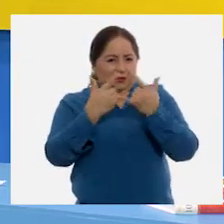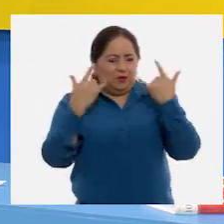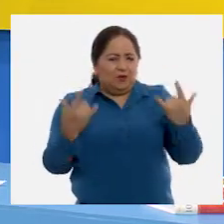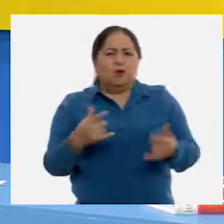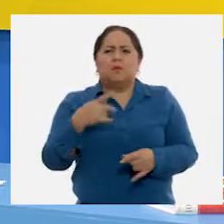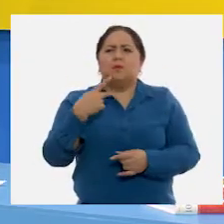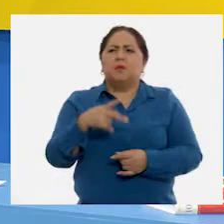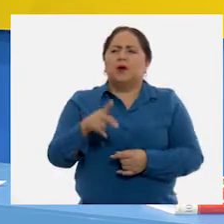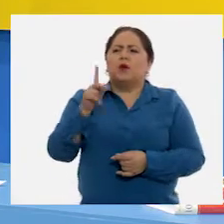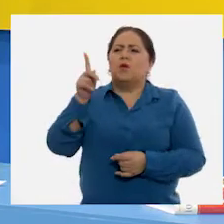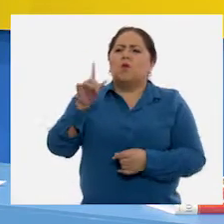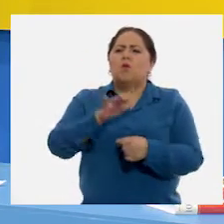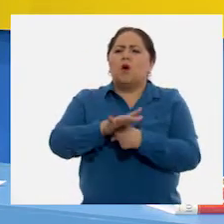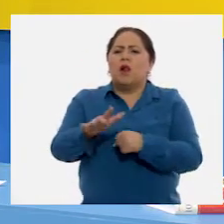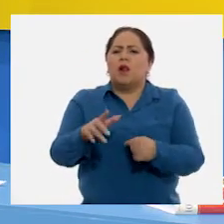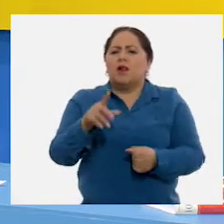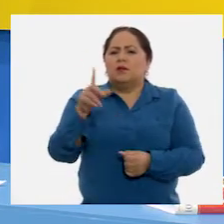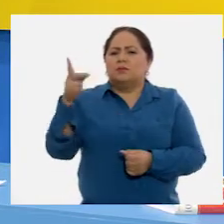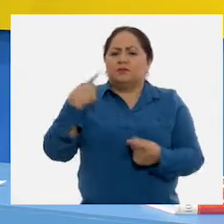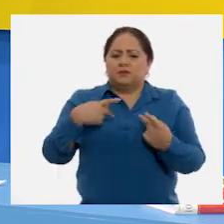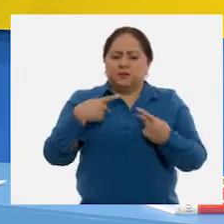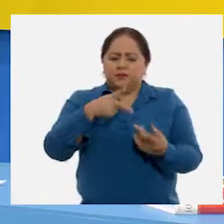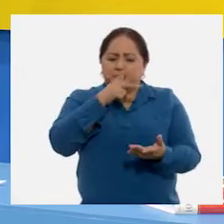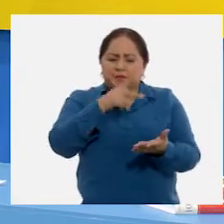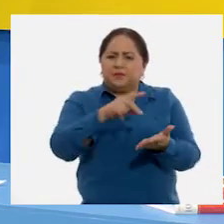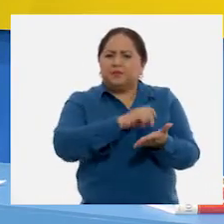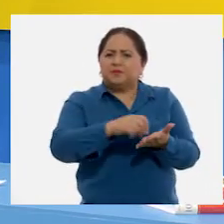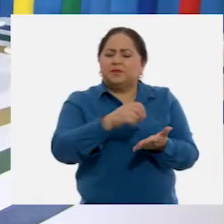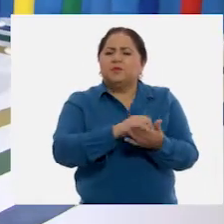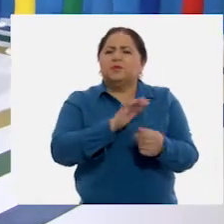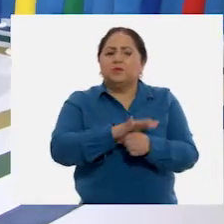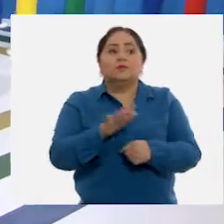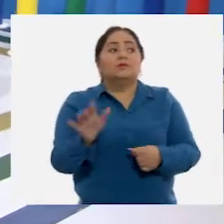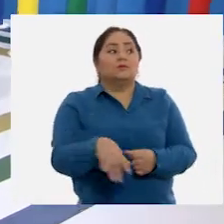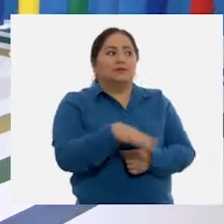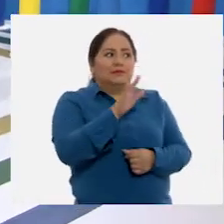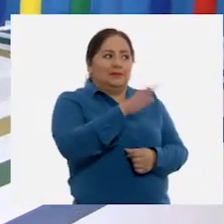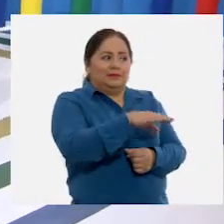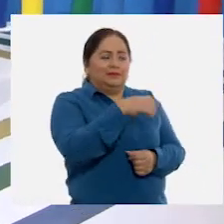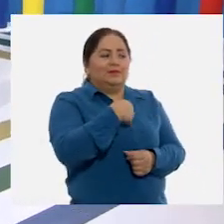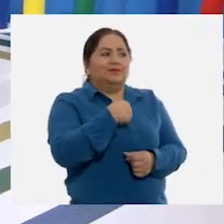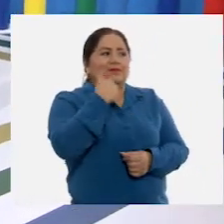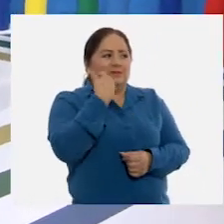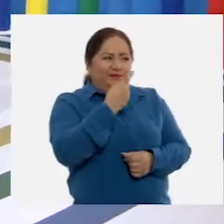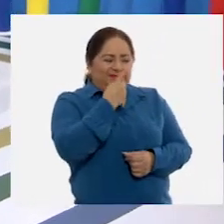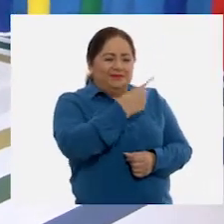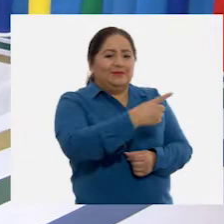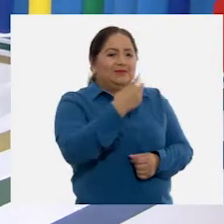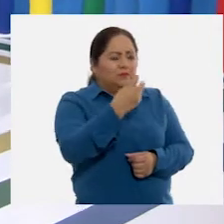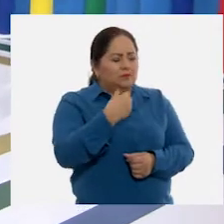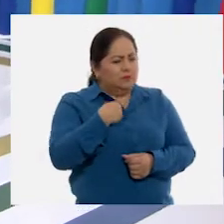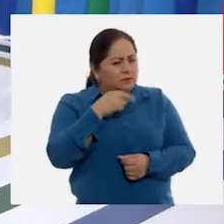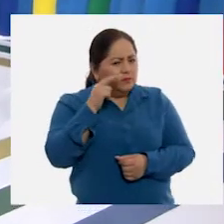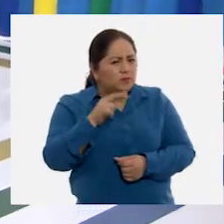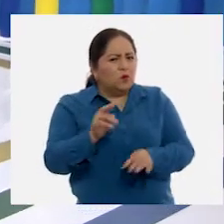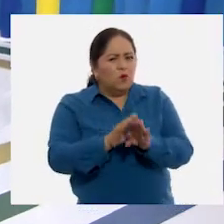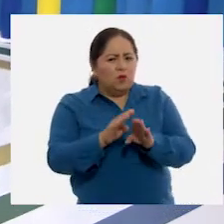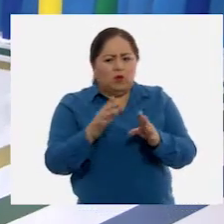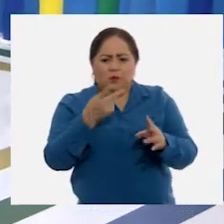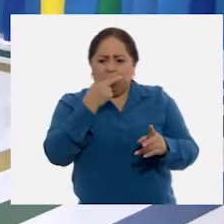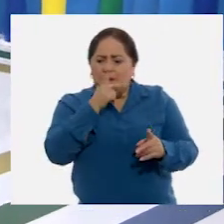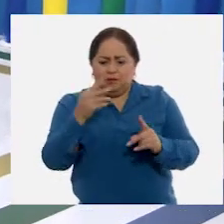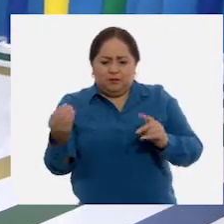lenguaje utiliza el autor en este texto, María? Pues eso es justo lo que te decía, que me llamaba mucho la atención de cómo lo va